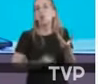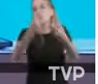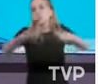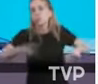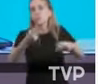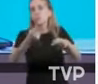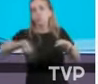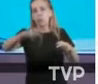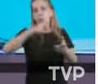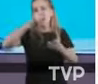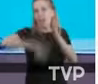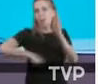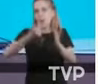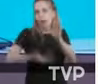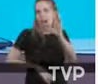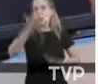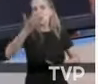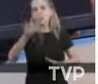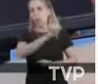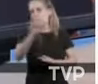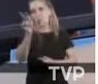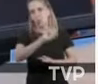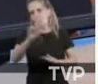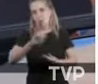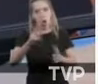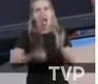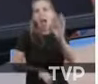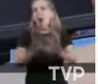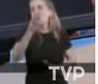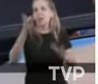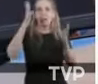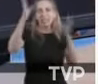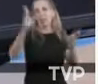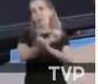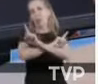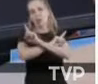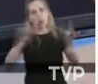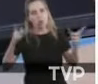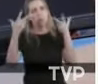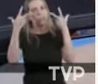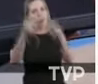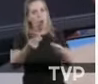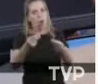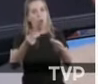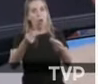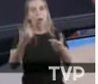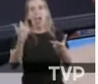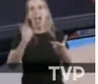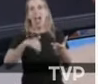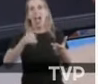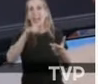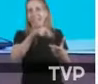suponga un aumento tarifario desmedido, excesivo. No hay ninguna posibilidad de que la Argentina